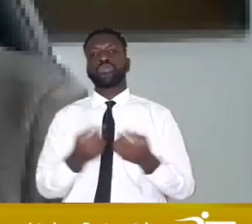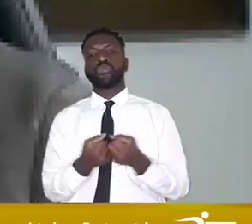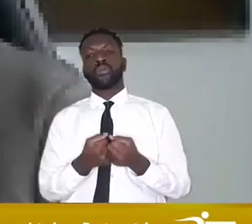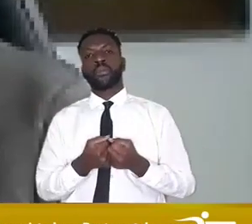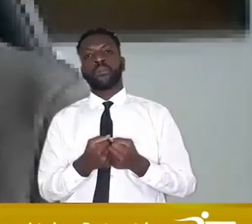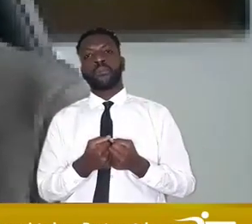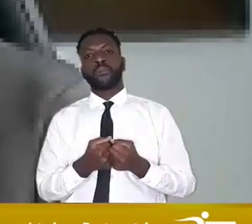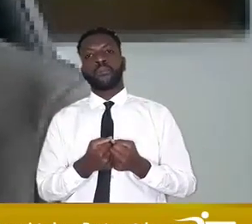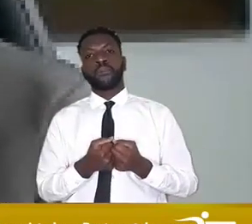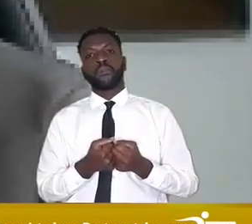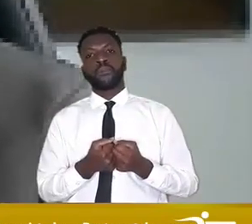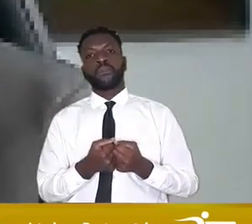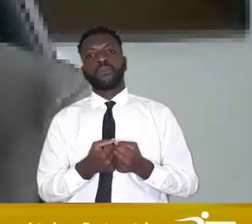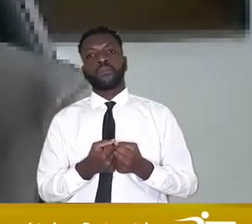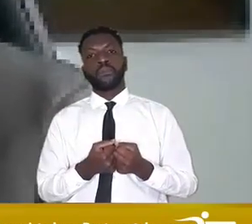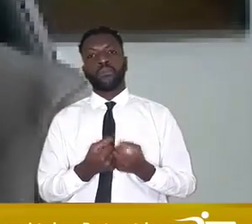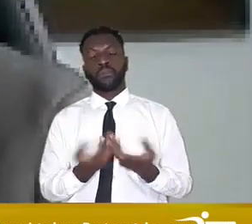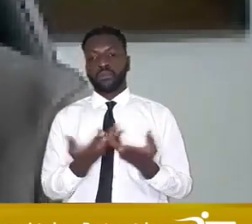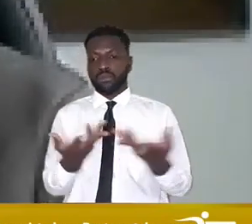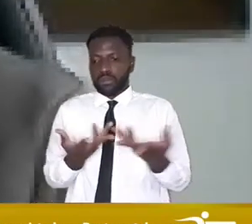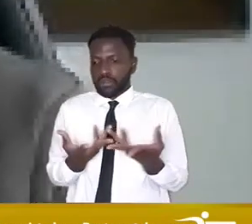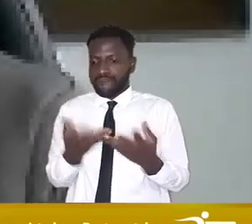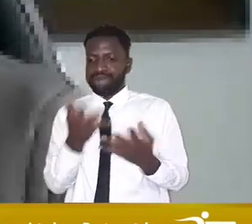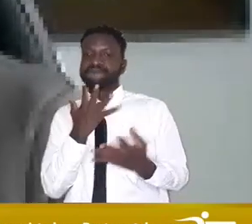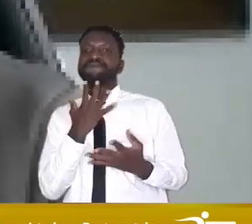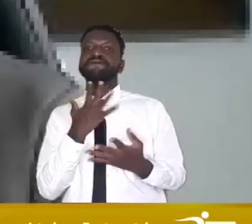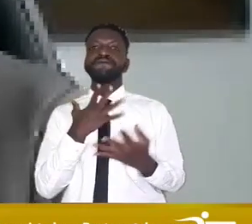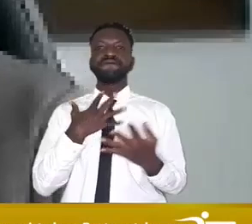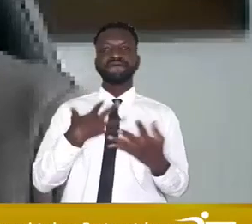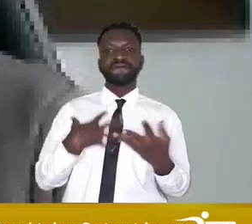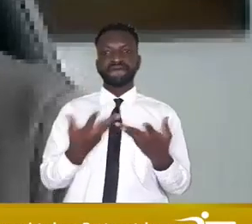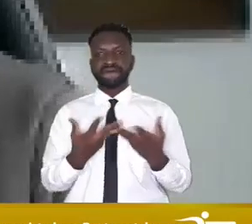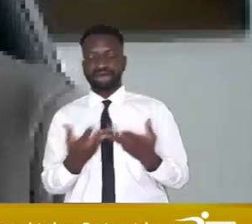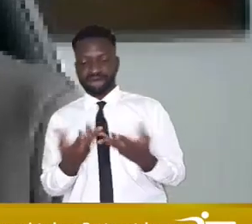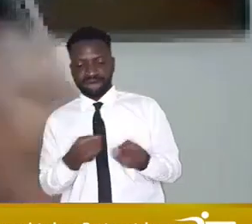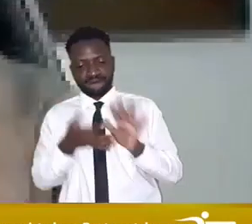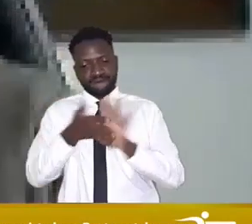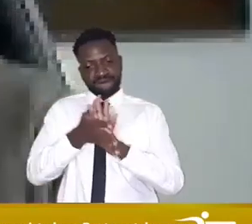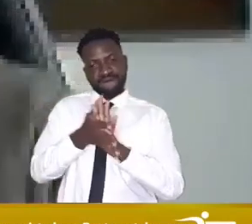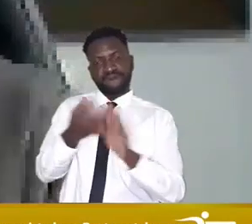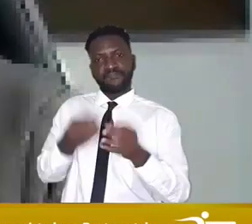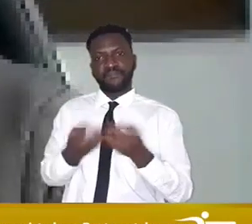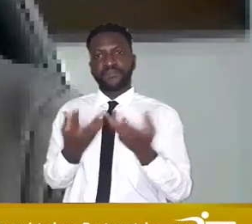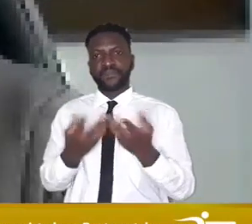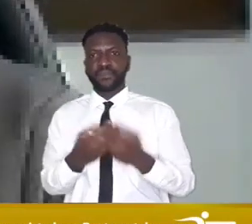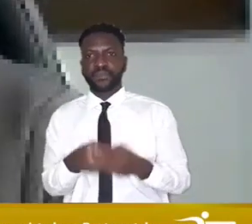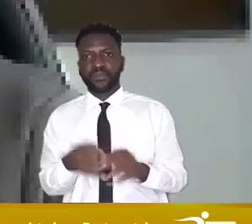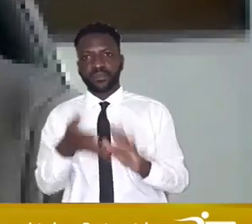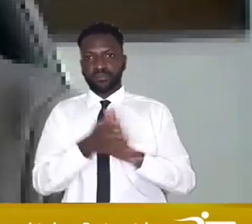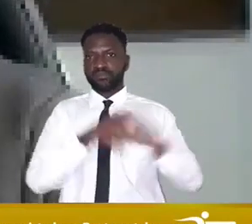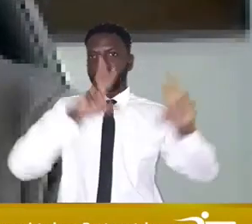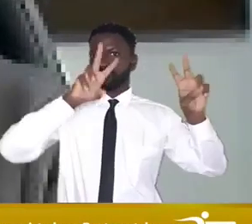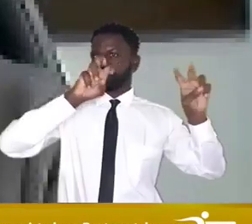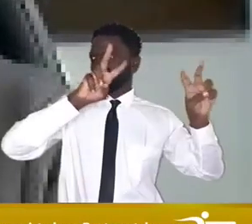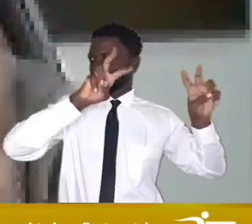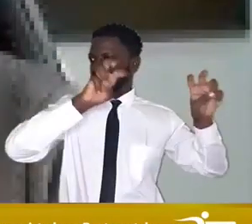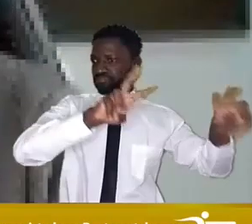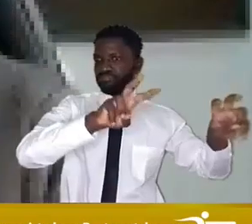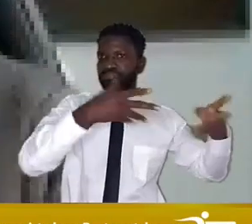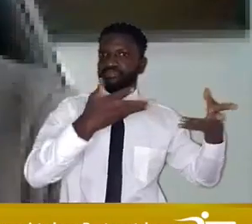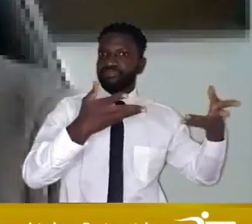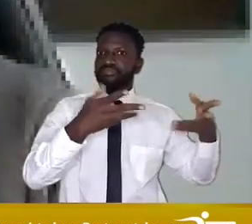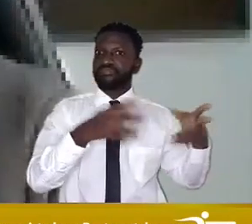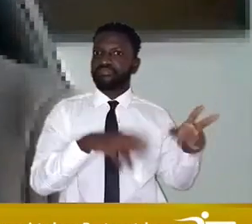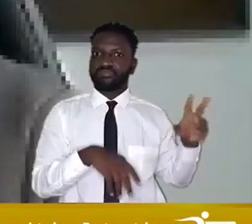Y a algunos les encanta tanto la tipología que lo que hablan son fábulas. Son